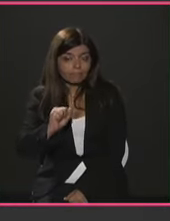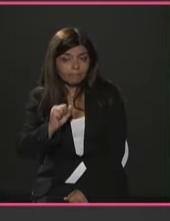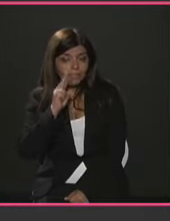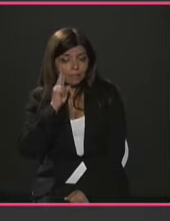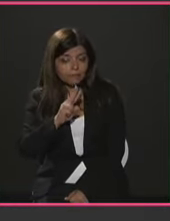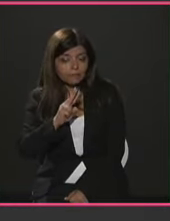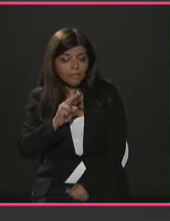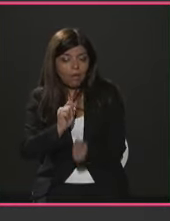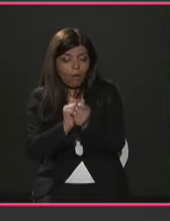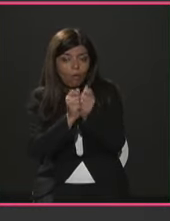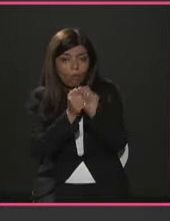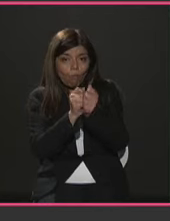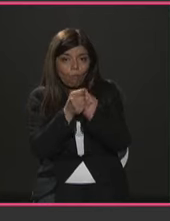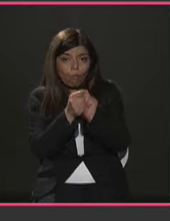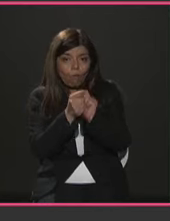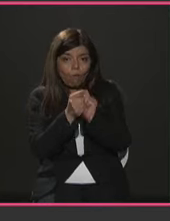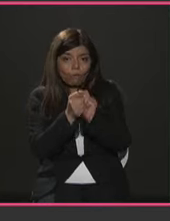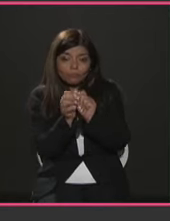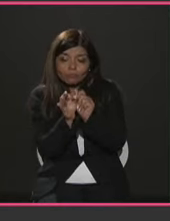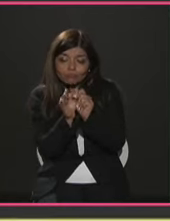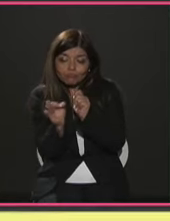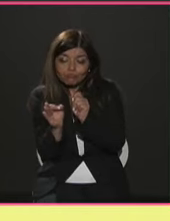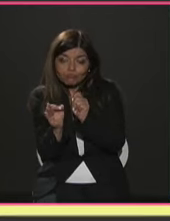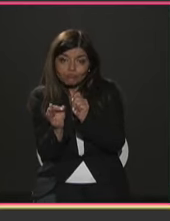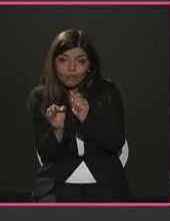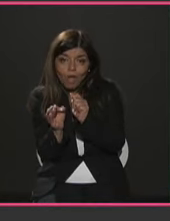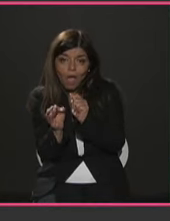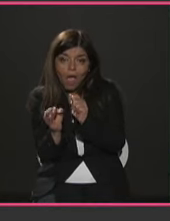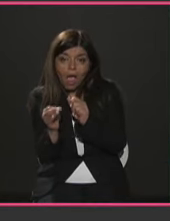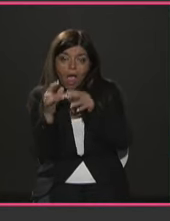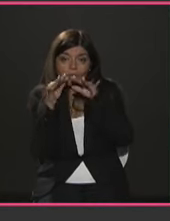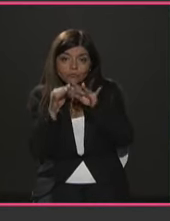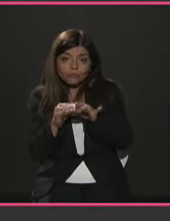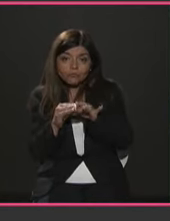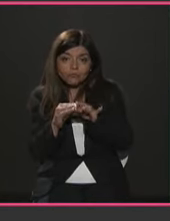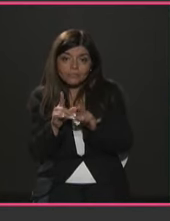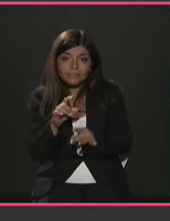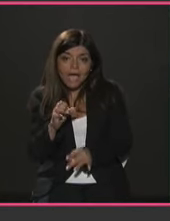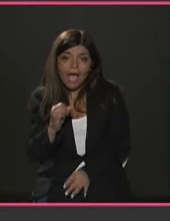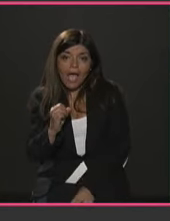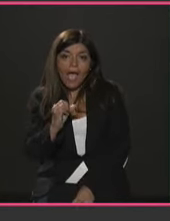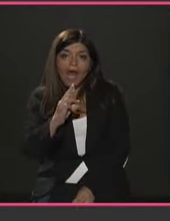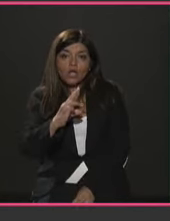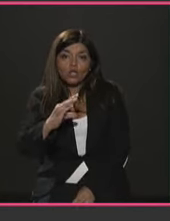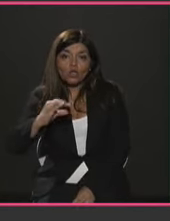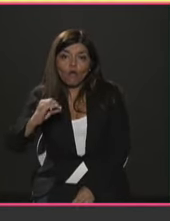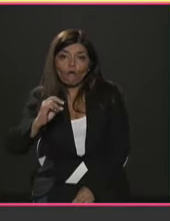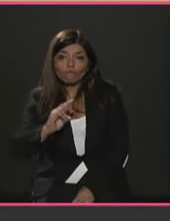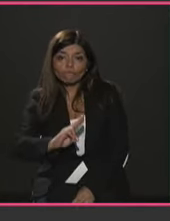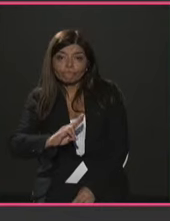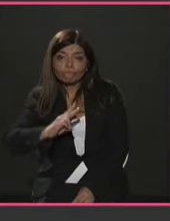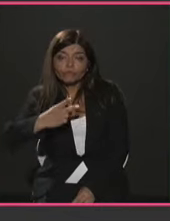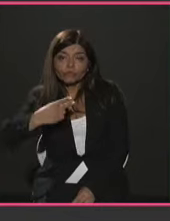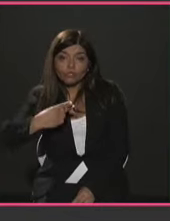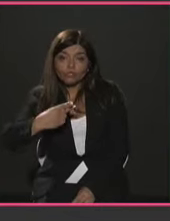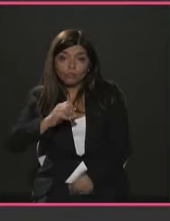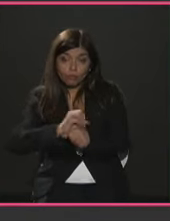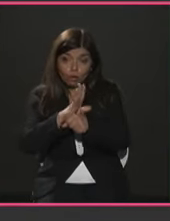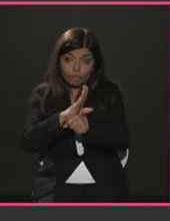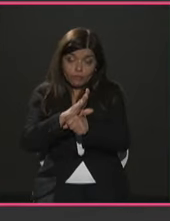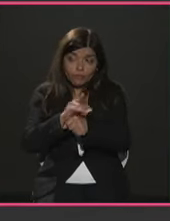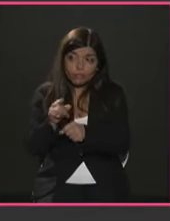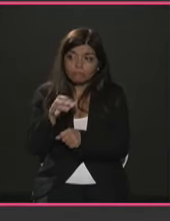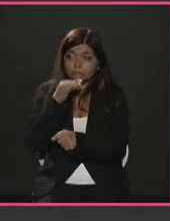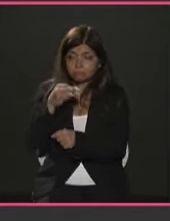modelizado una enzima del virus sarscov I que da la covid y que dijo miren yo logré